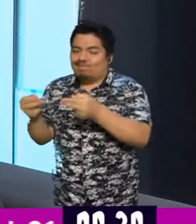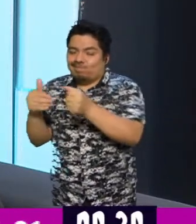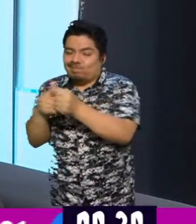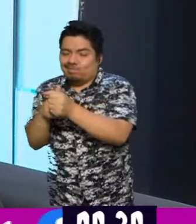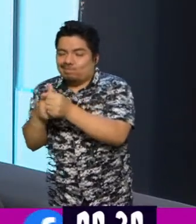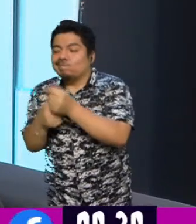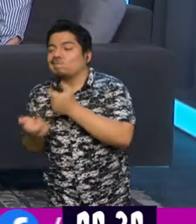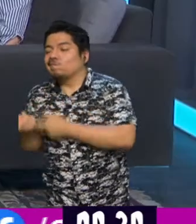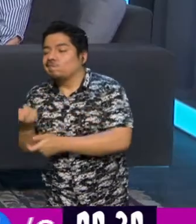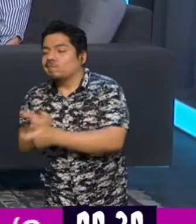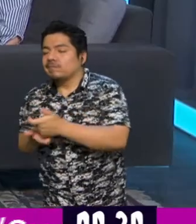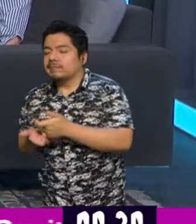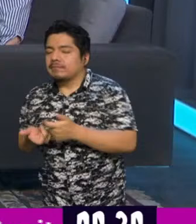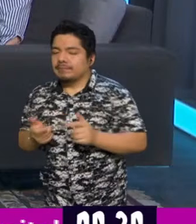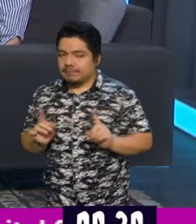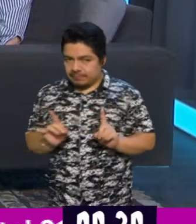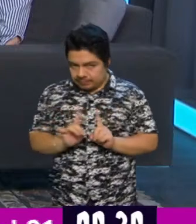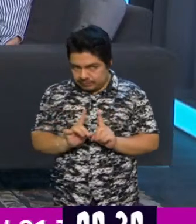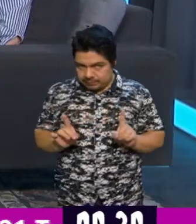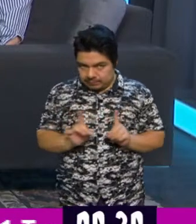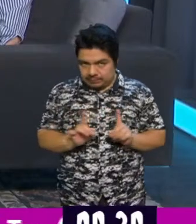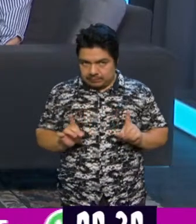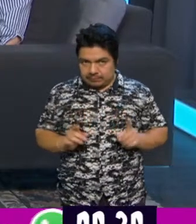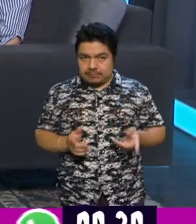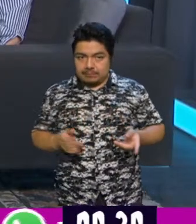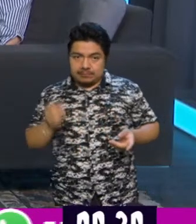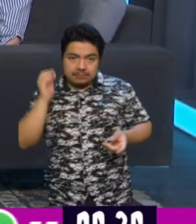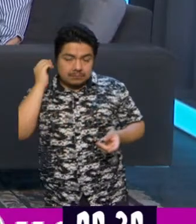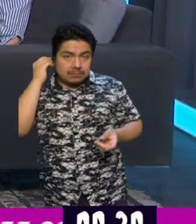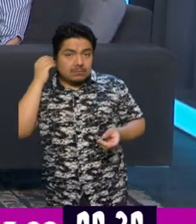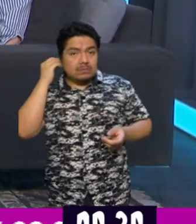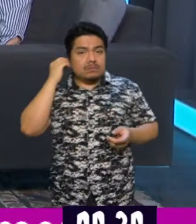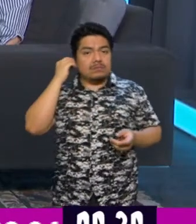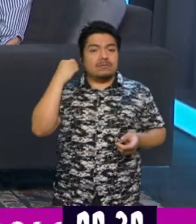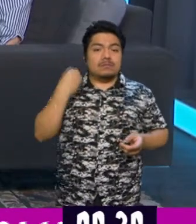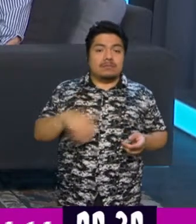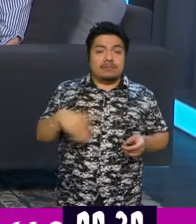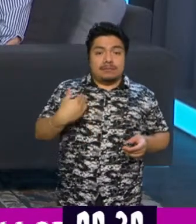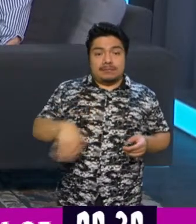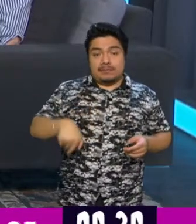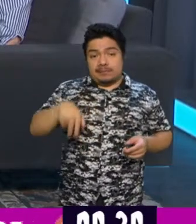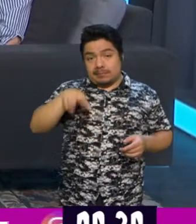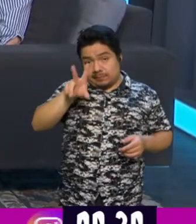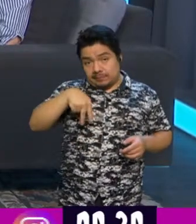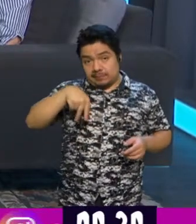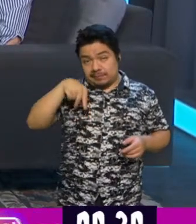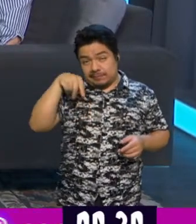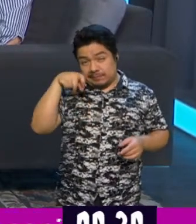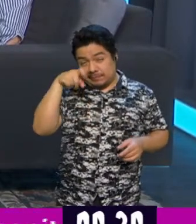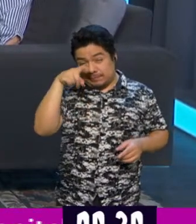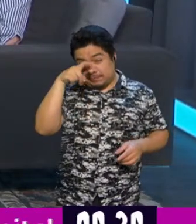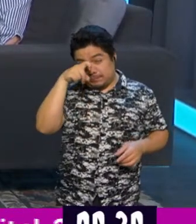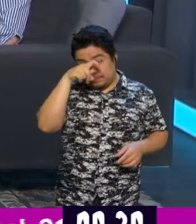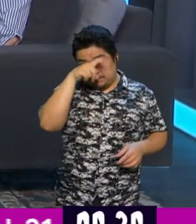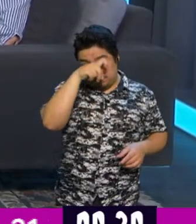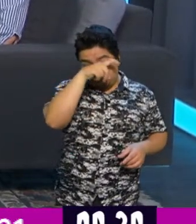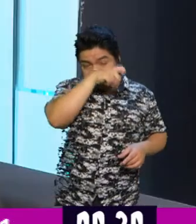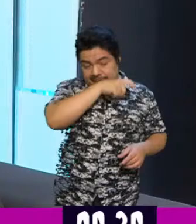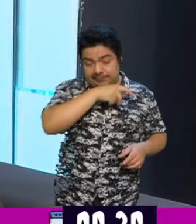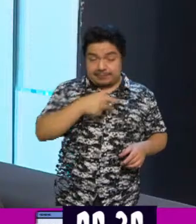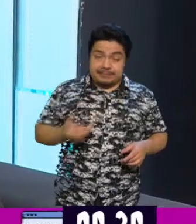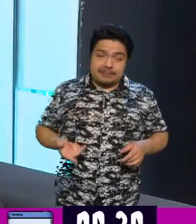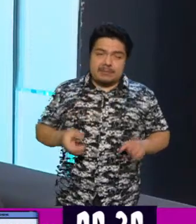además, será una negociación muy difícil con una oposición, como digo, resentida,